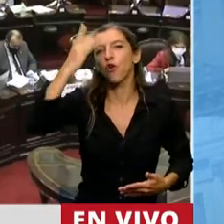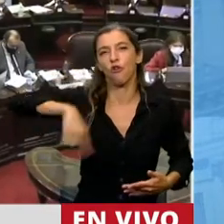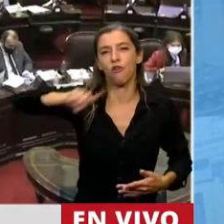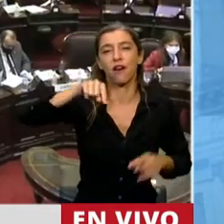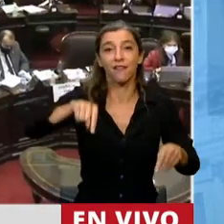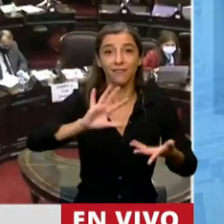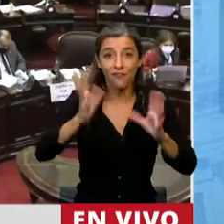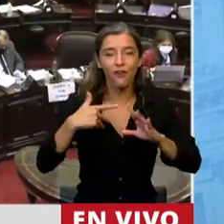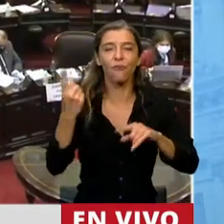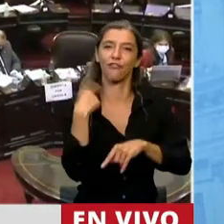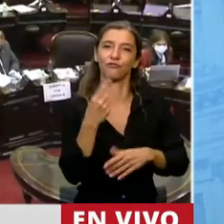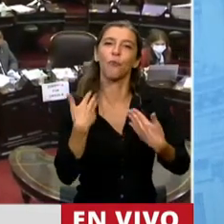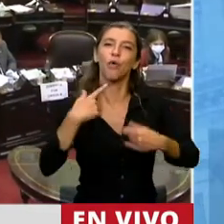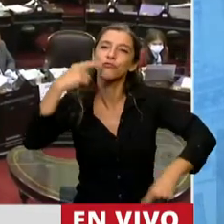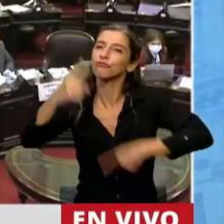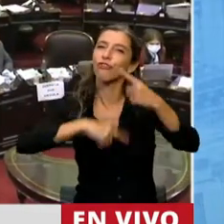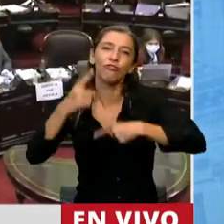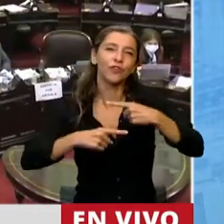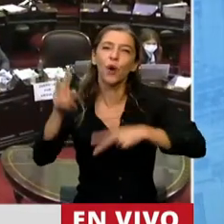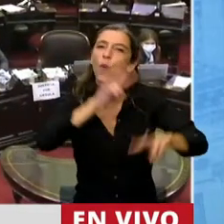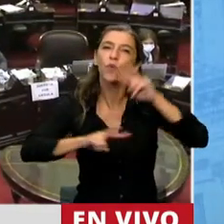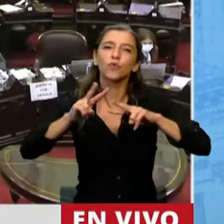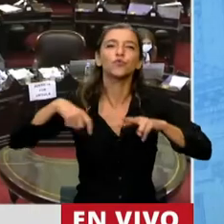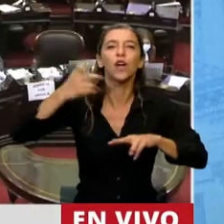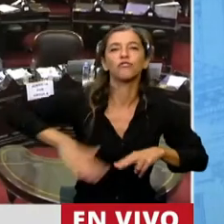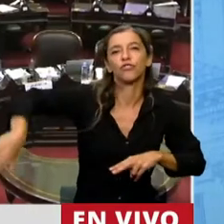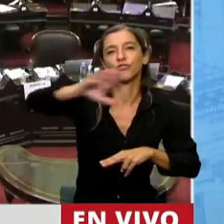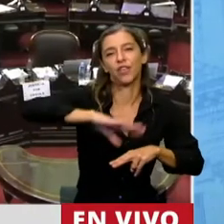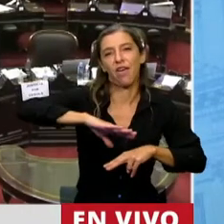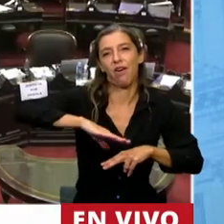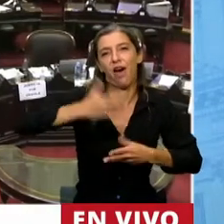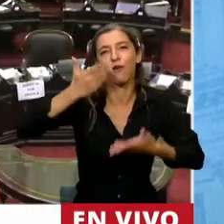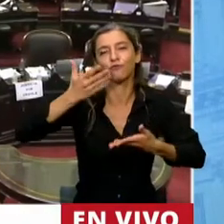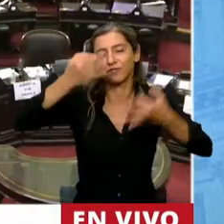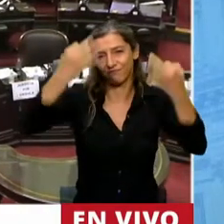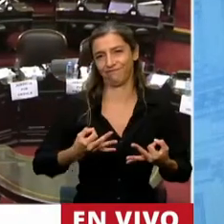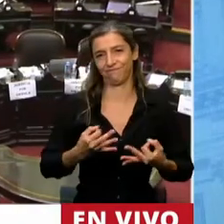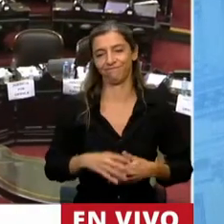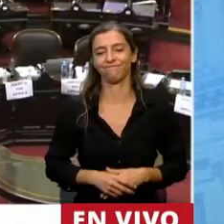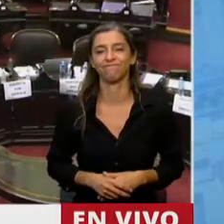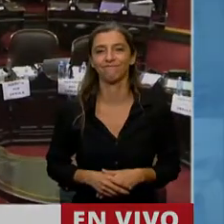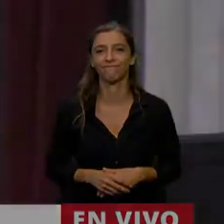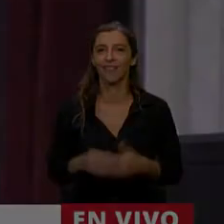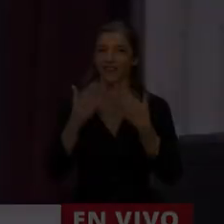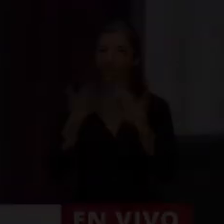luchar por más justicia social. Muchas gracias, señor presidente. Gracias, diputada.